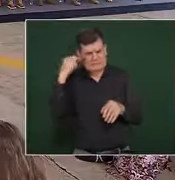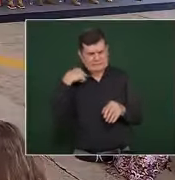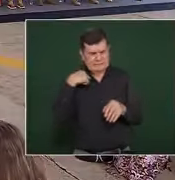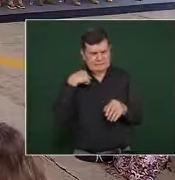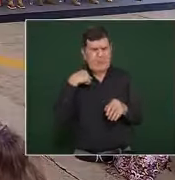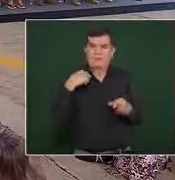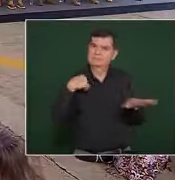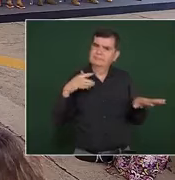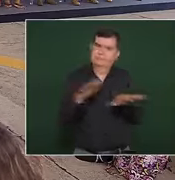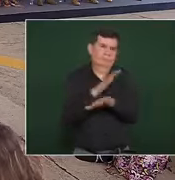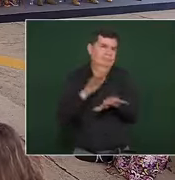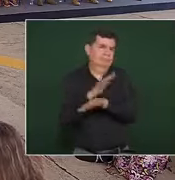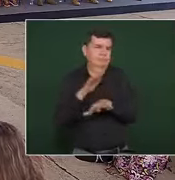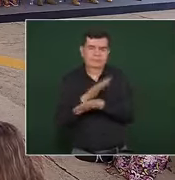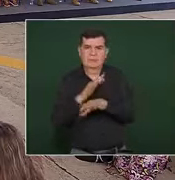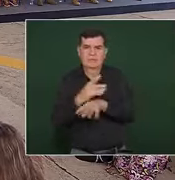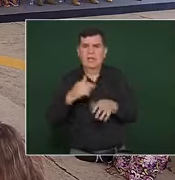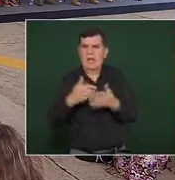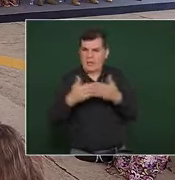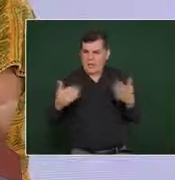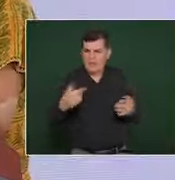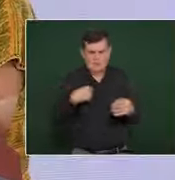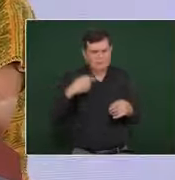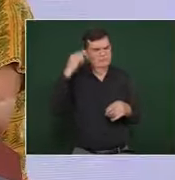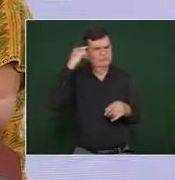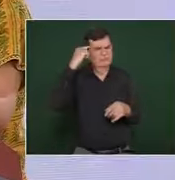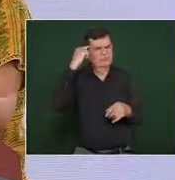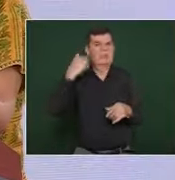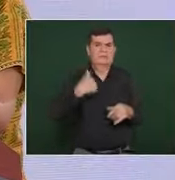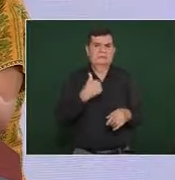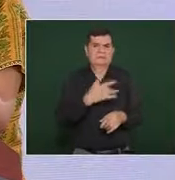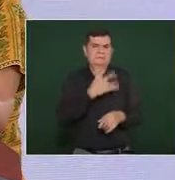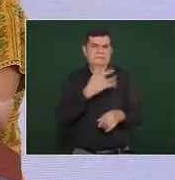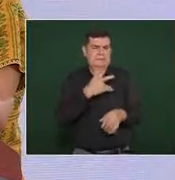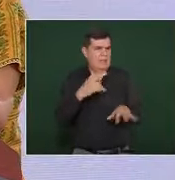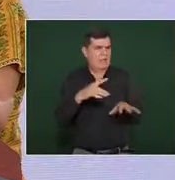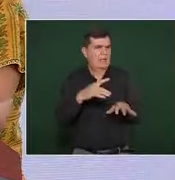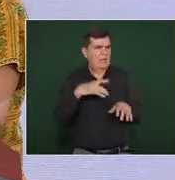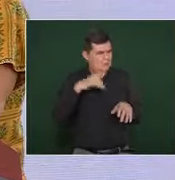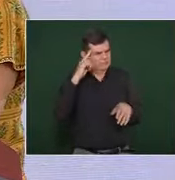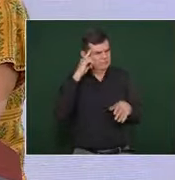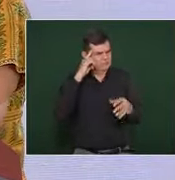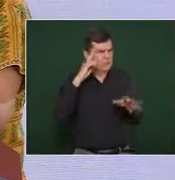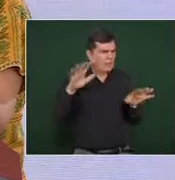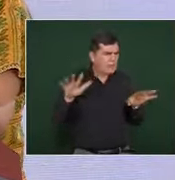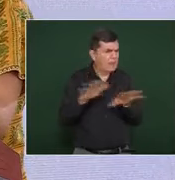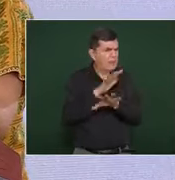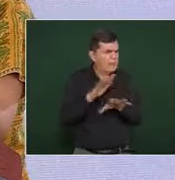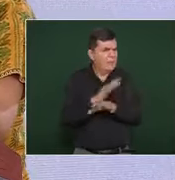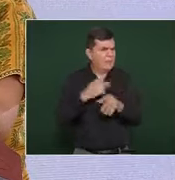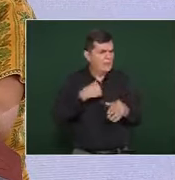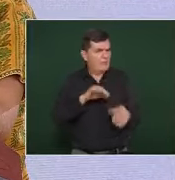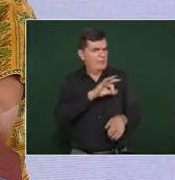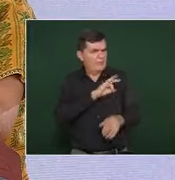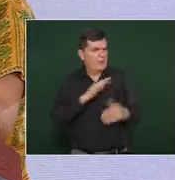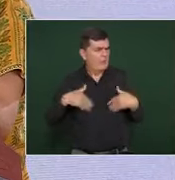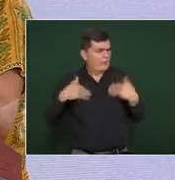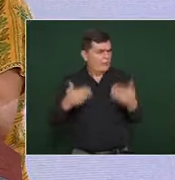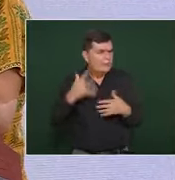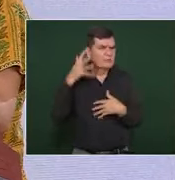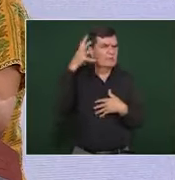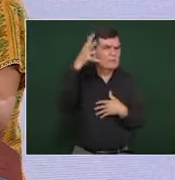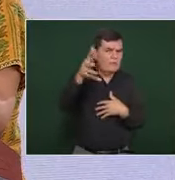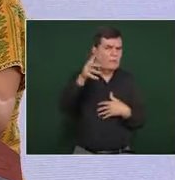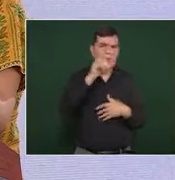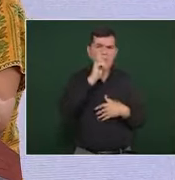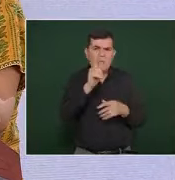pues ambas ciudades están brillando con fuerza. Hoy las familias tienen en su hogar pues esa esperanza de un futuro de luz, de